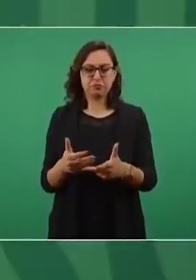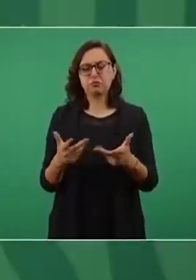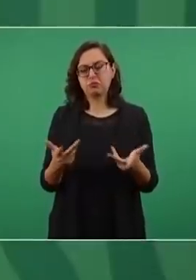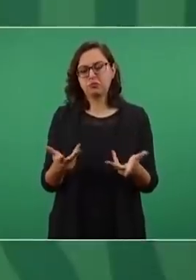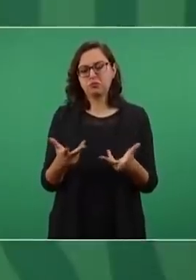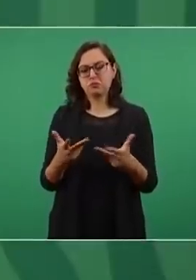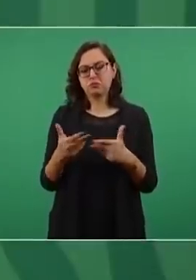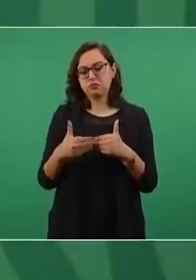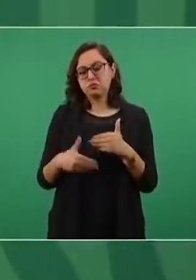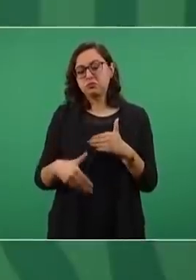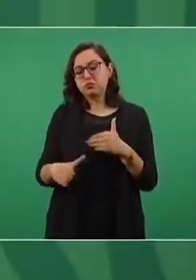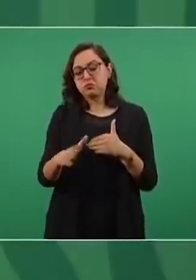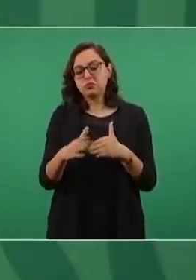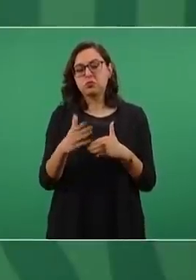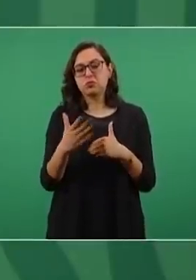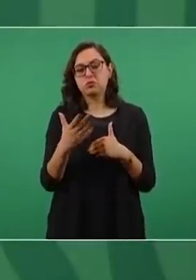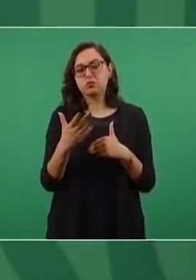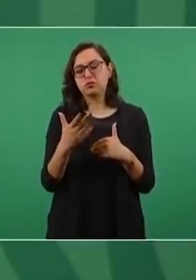primer